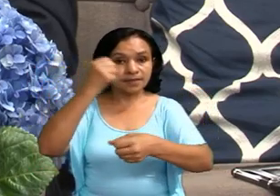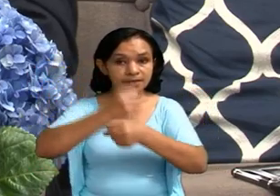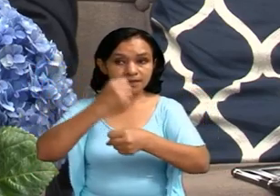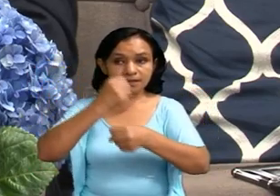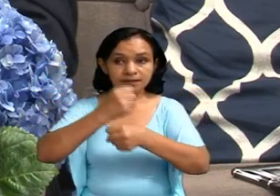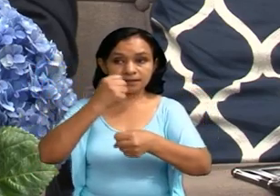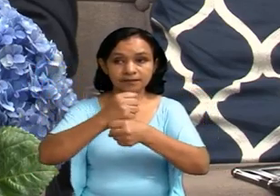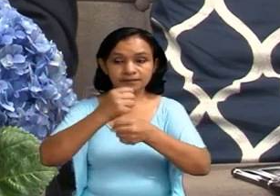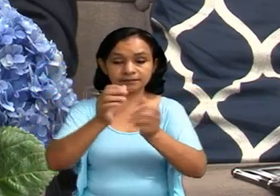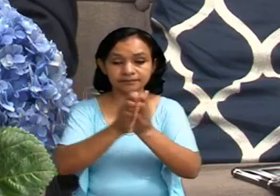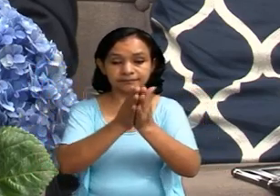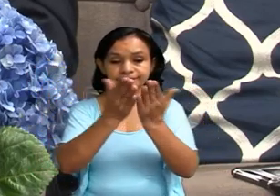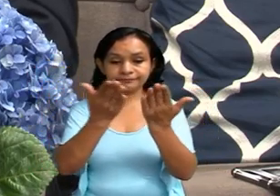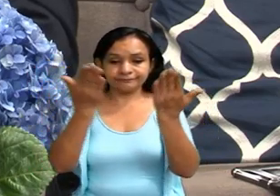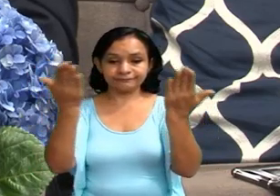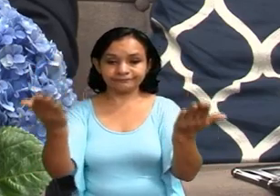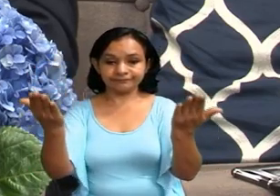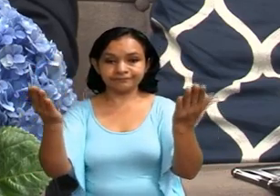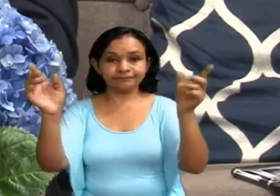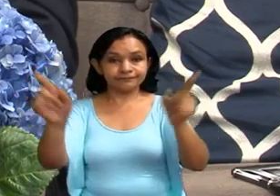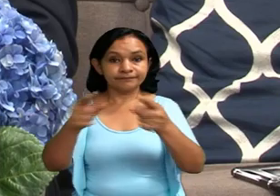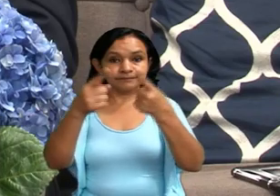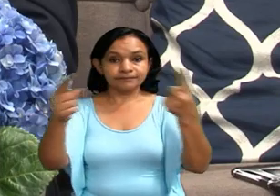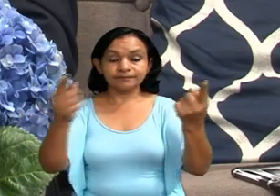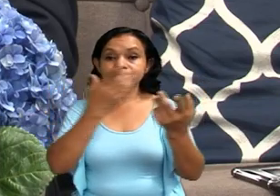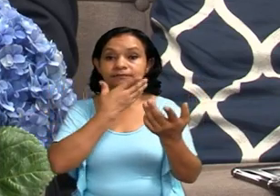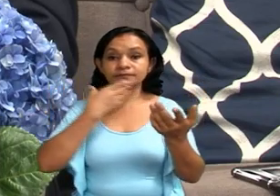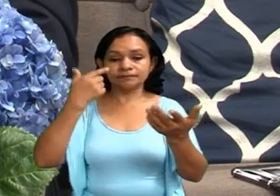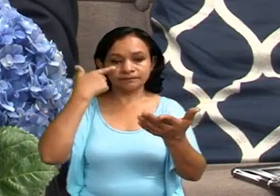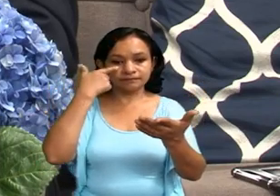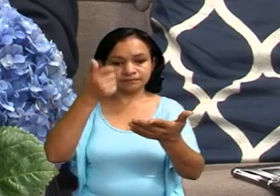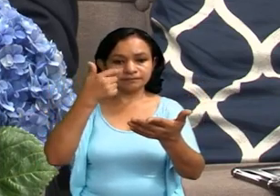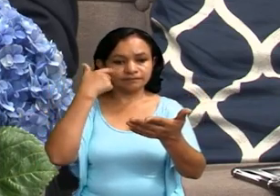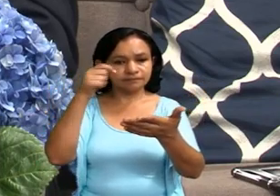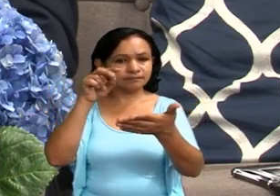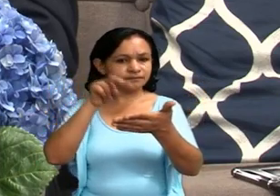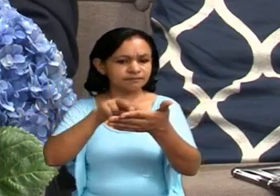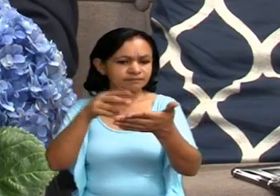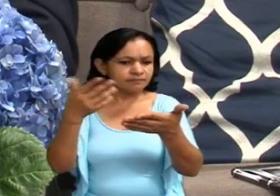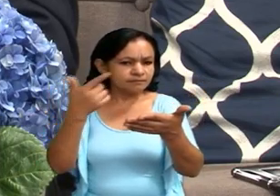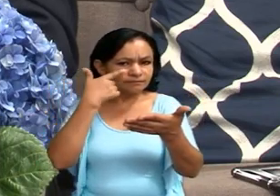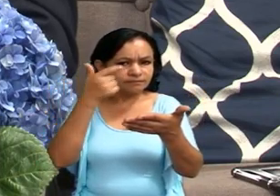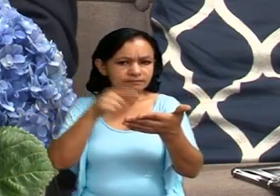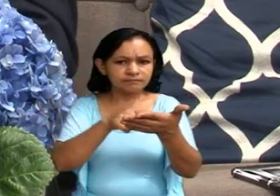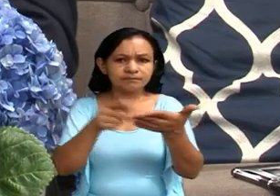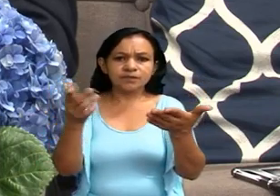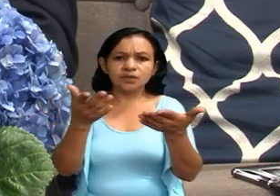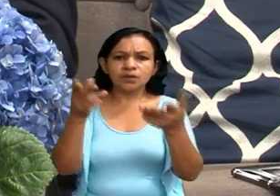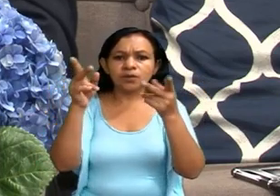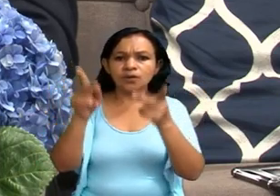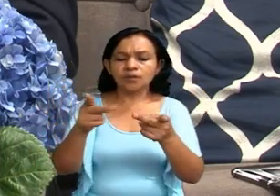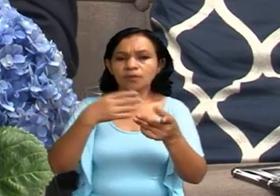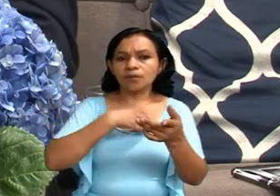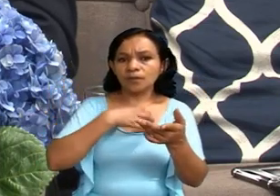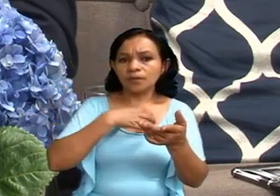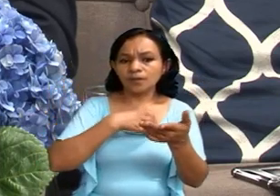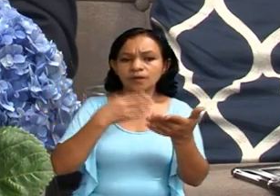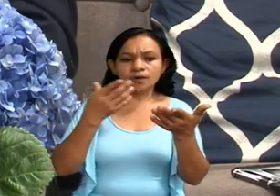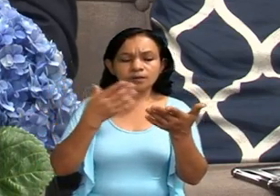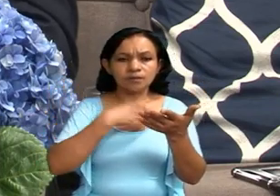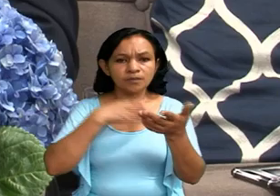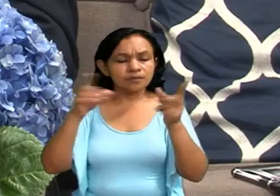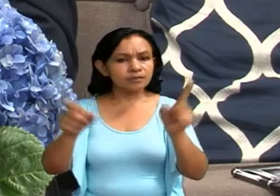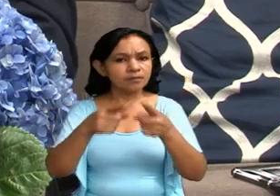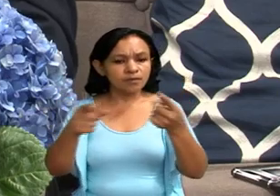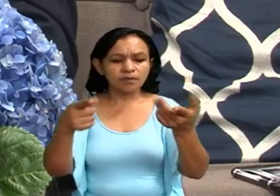unas cartillas musicales para que nuestros jóvenes conozcan a los compositores nuestros, la música nuestra,